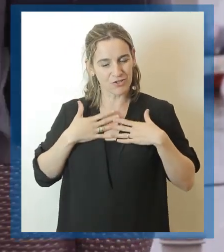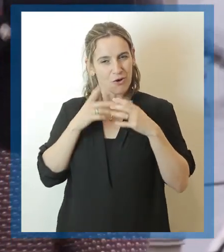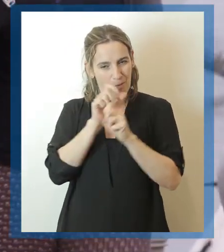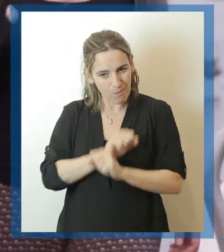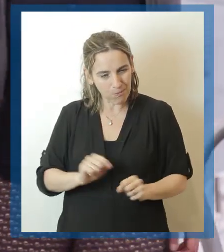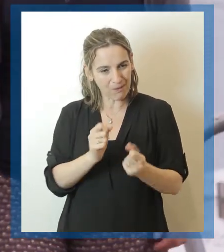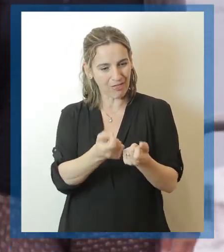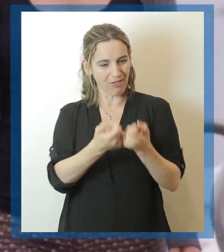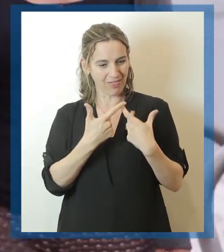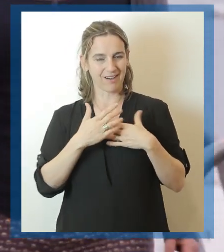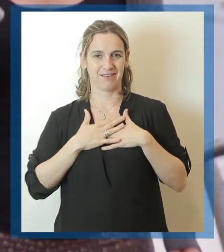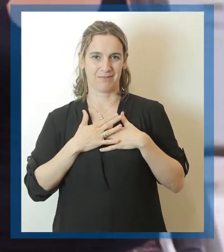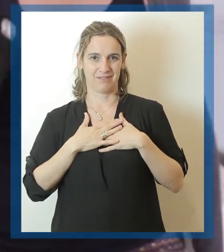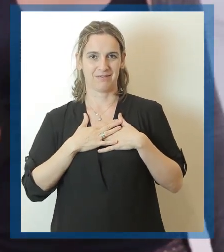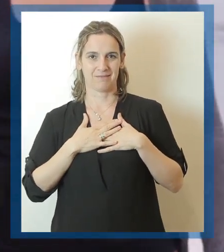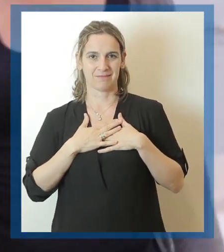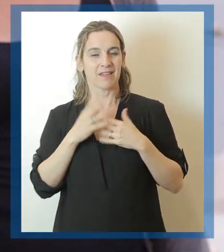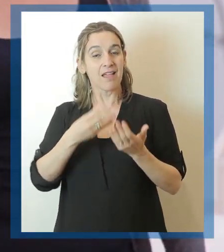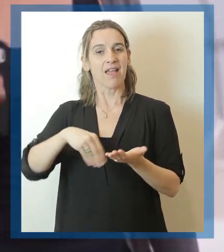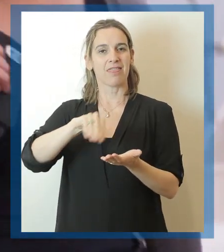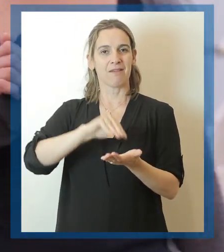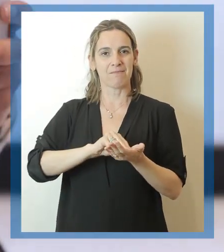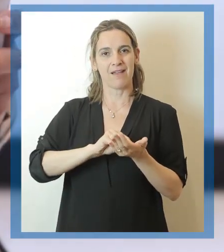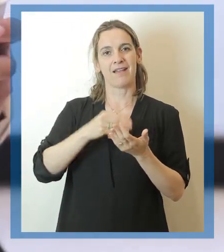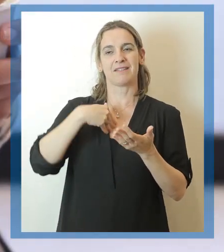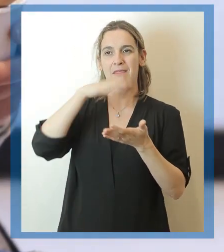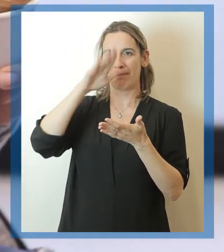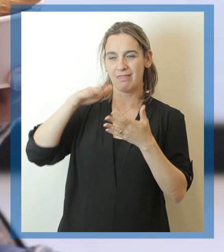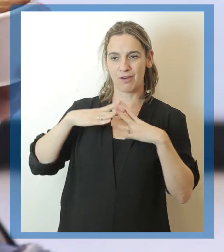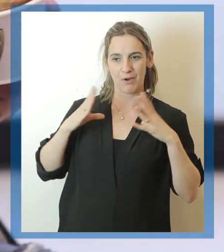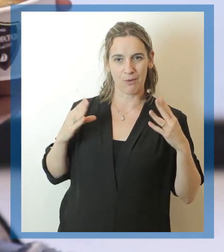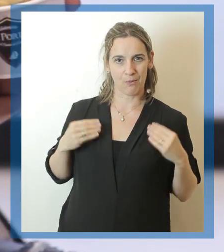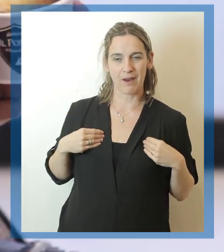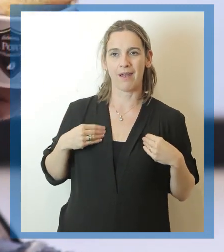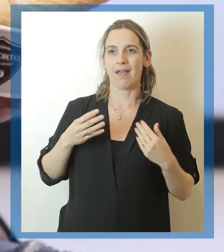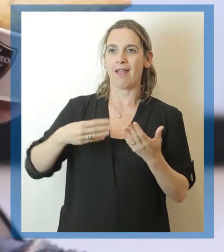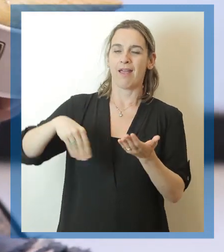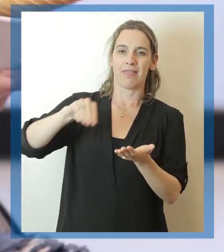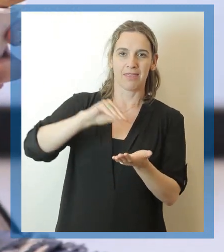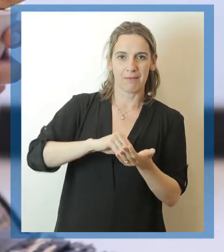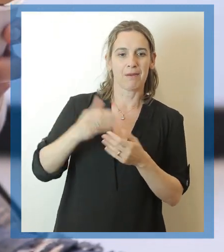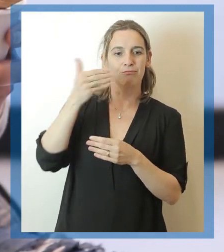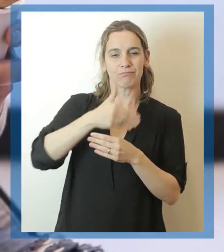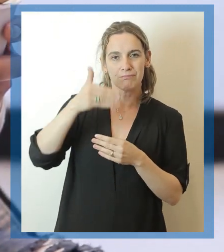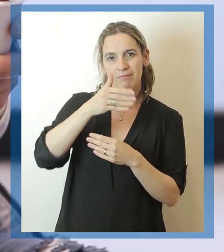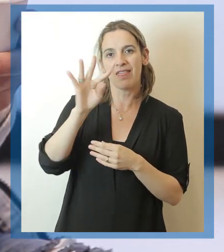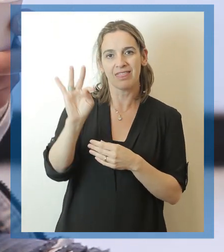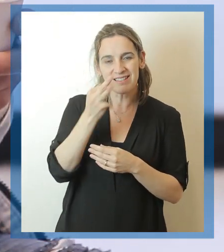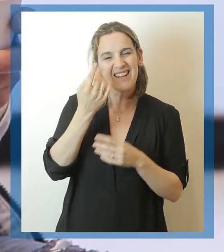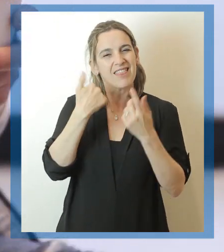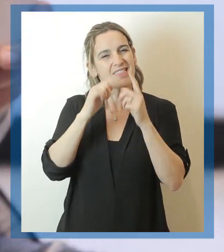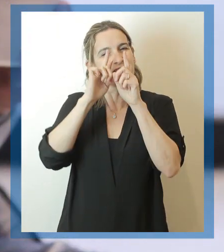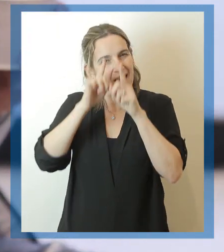como sentir, también soy capaz de recibir esto. Además de pintar una